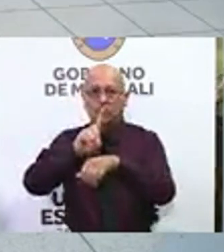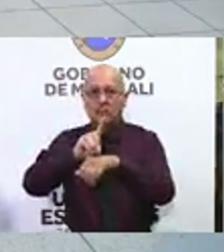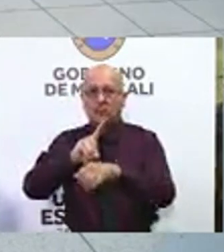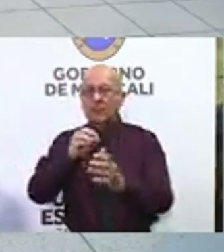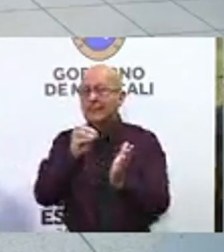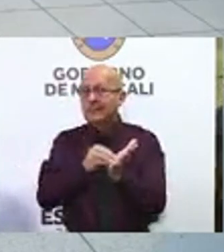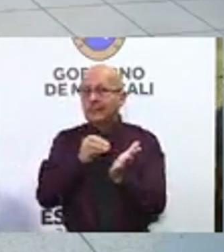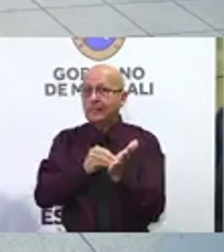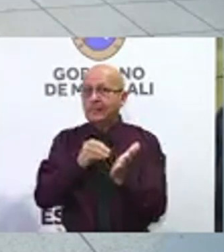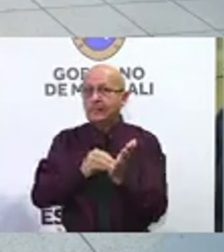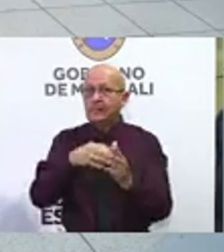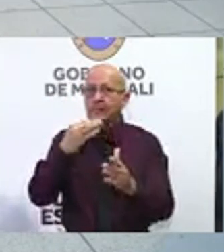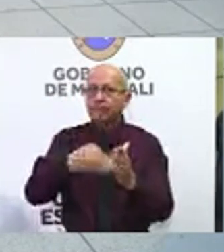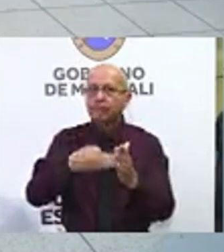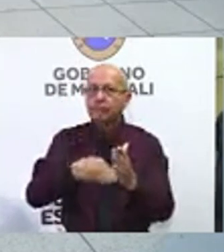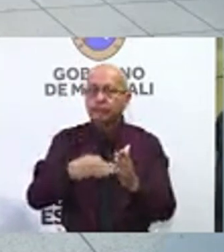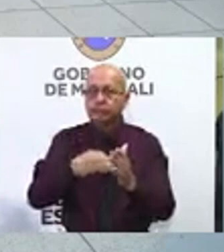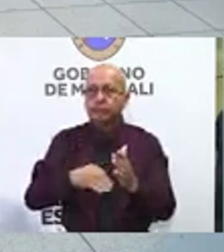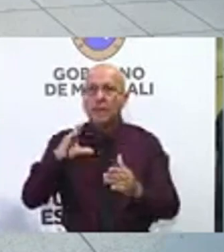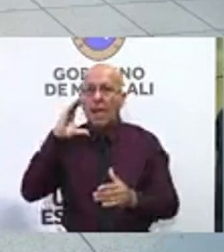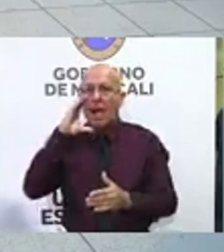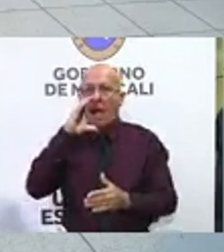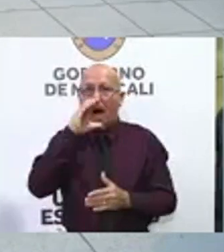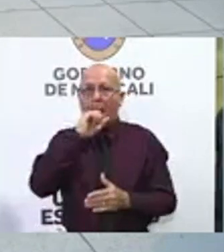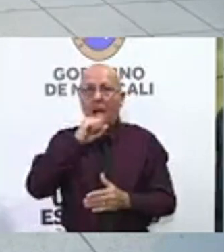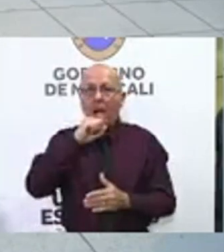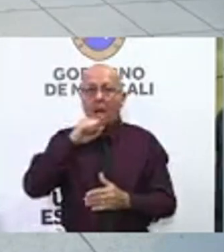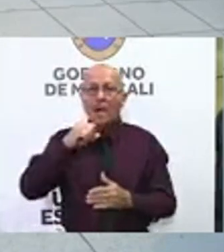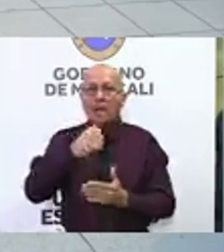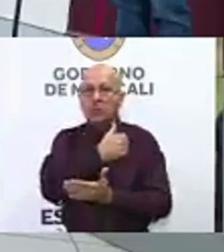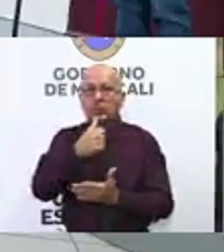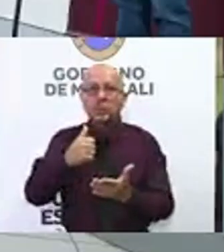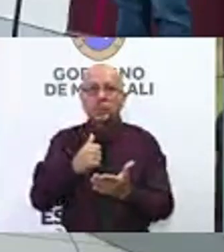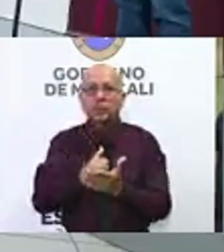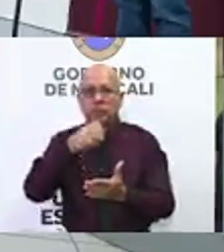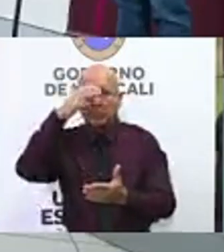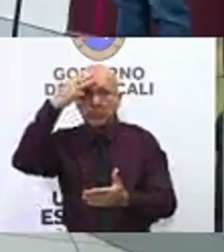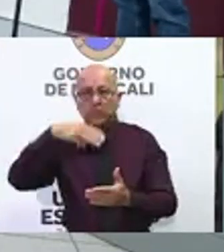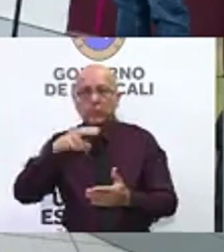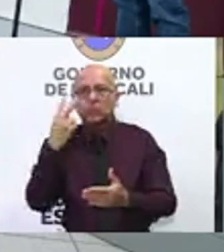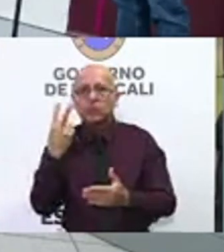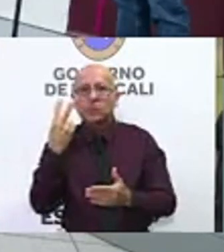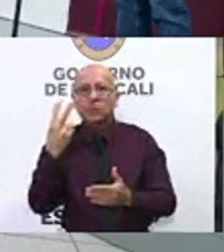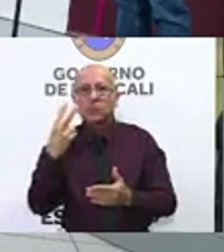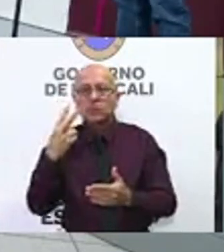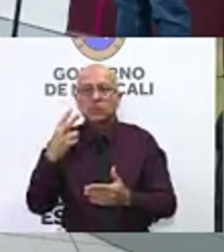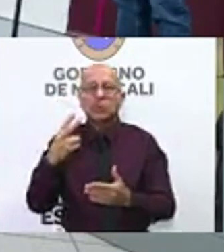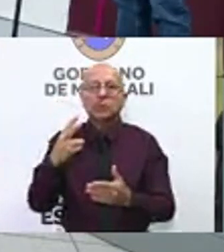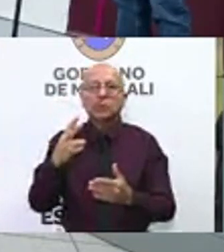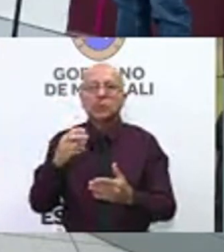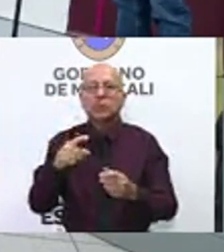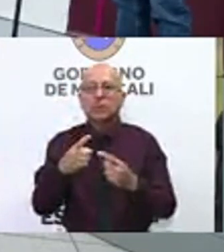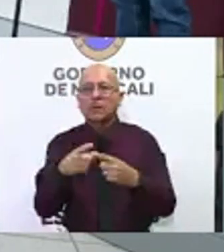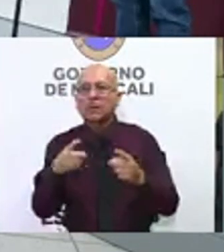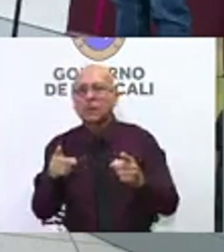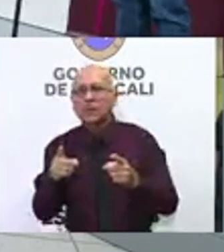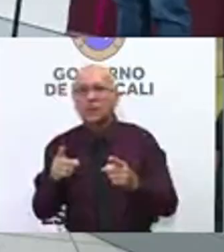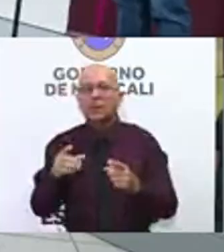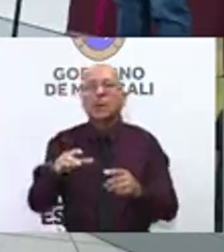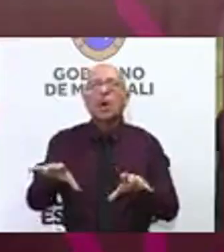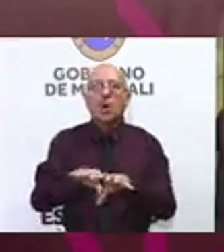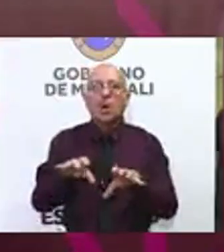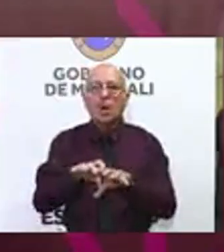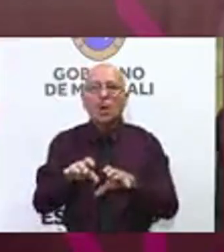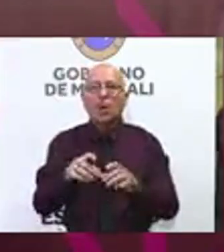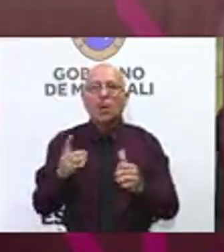de calor en el municipio. Hemos tenido los embates de dos olas de calor. La primera inició